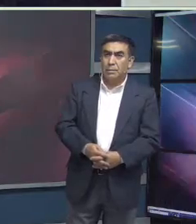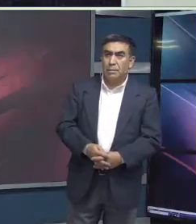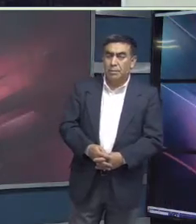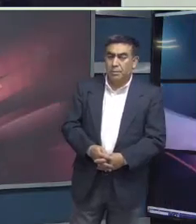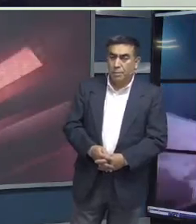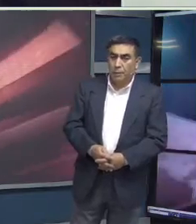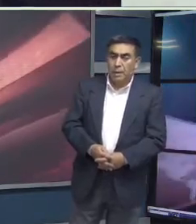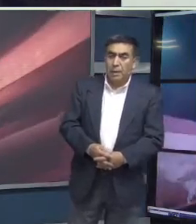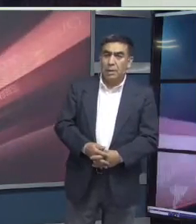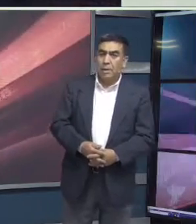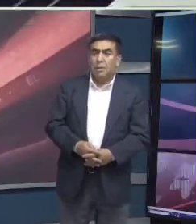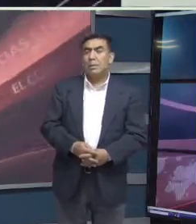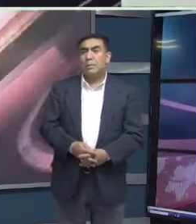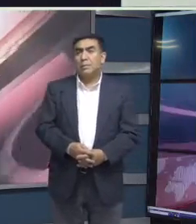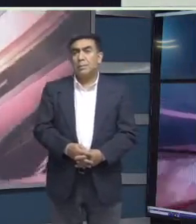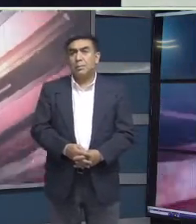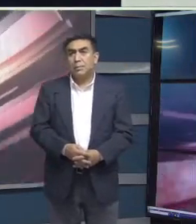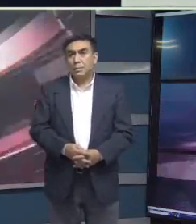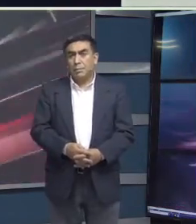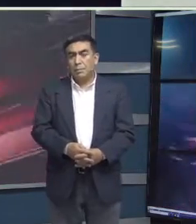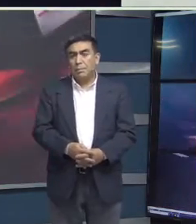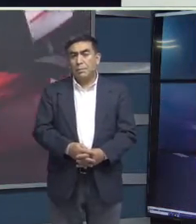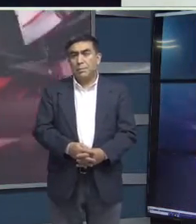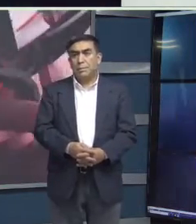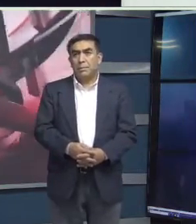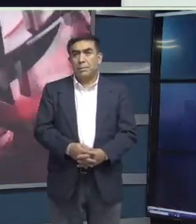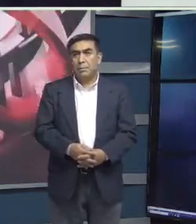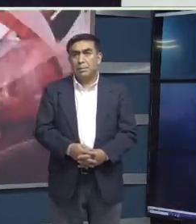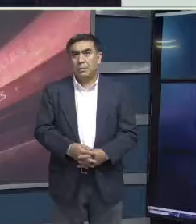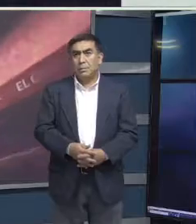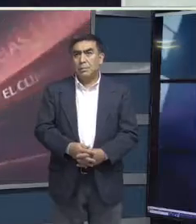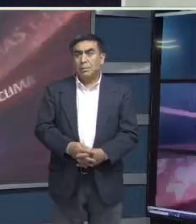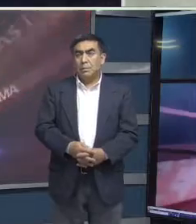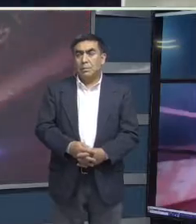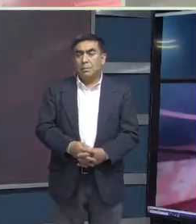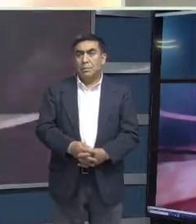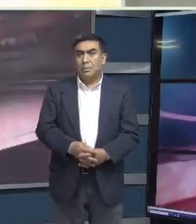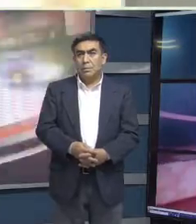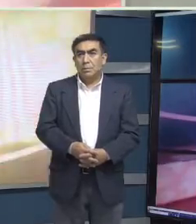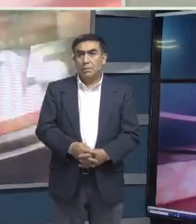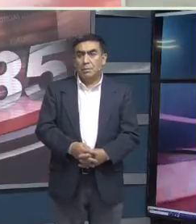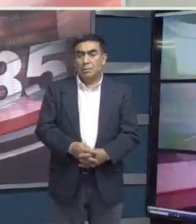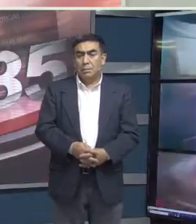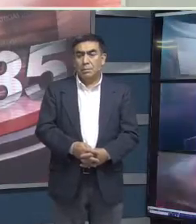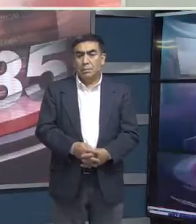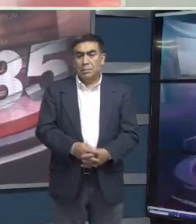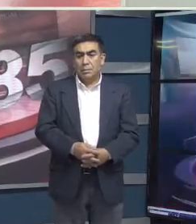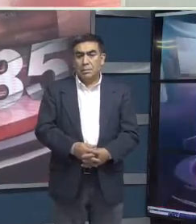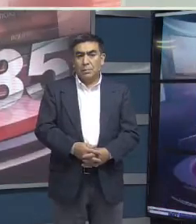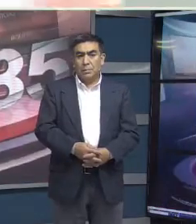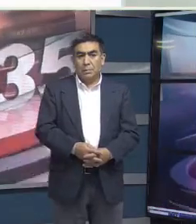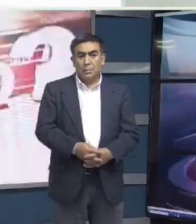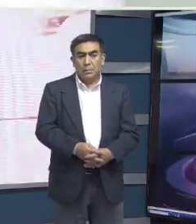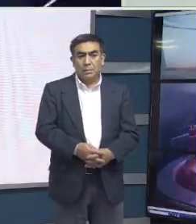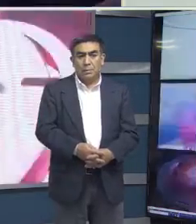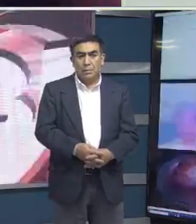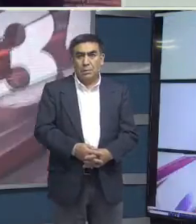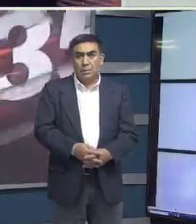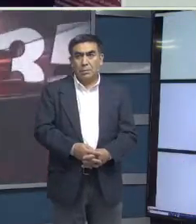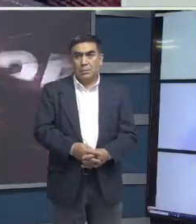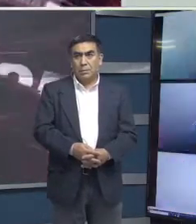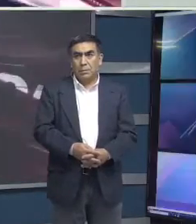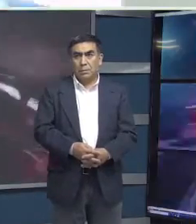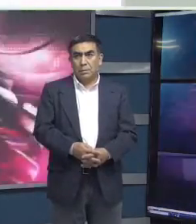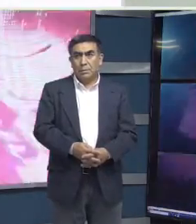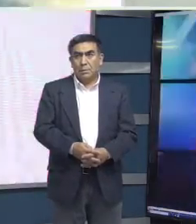un ejemplo, es el túnel de Agua Negra, ¿no? Entonces, bueno, en orden a eso estamos trabajando todo el equipo para poder armar